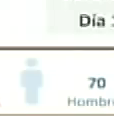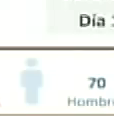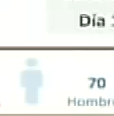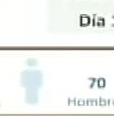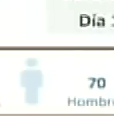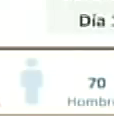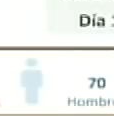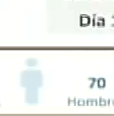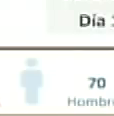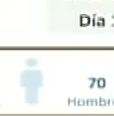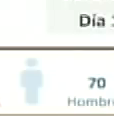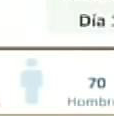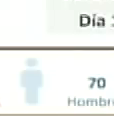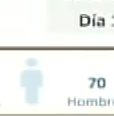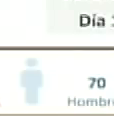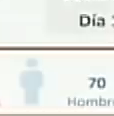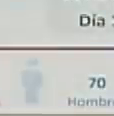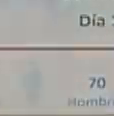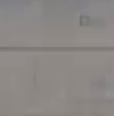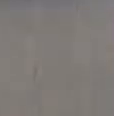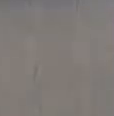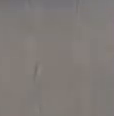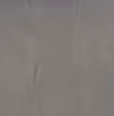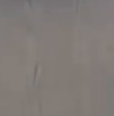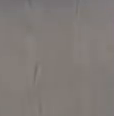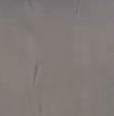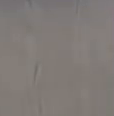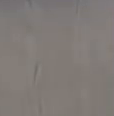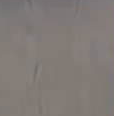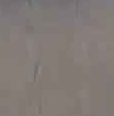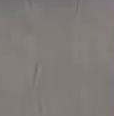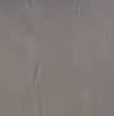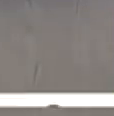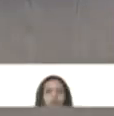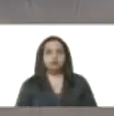seguir, fíjese, Colombia ya tiene en Venezuela